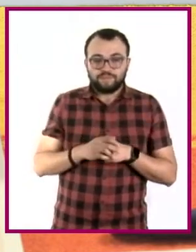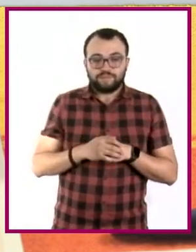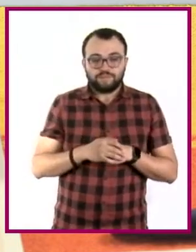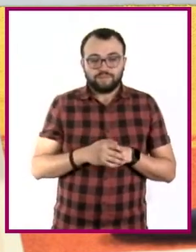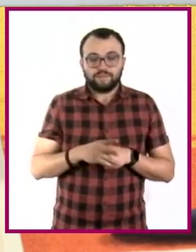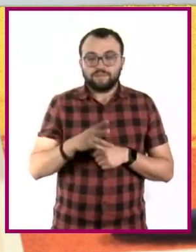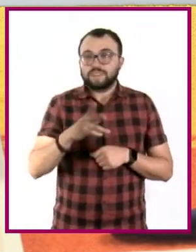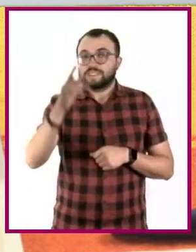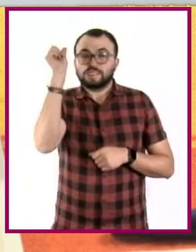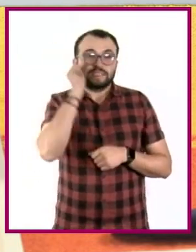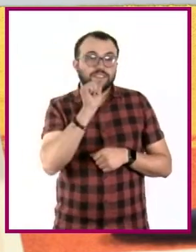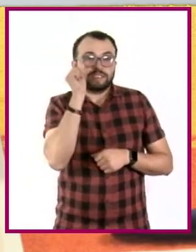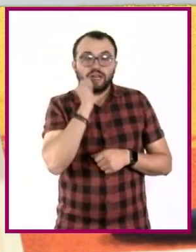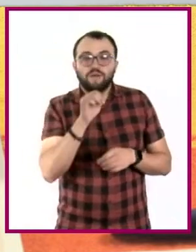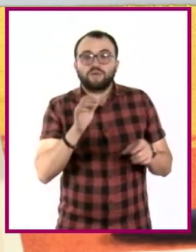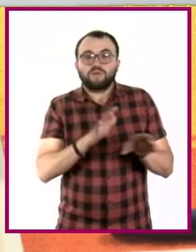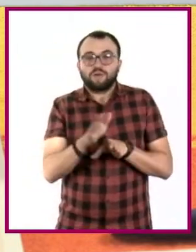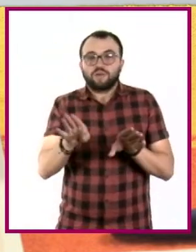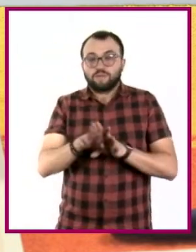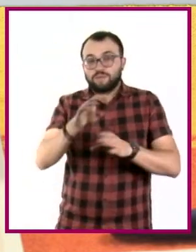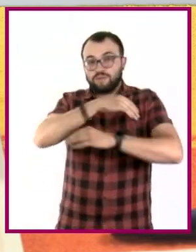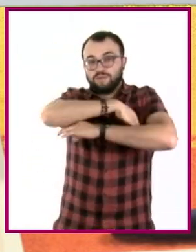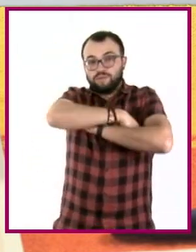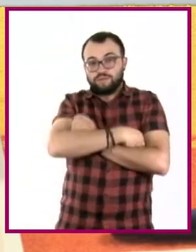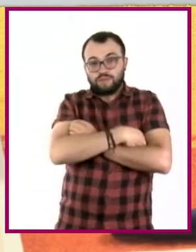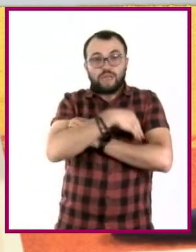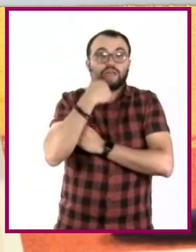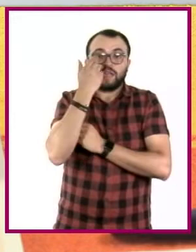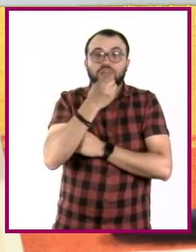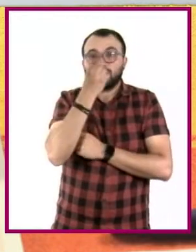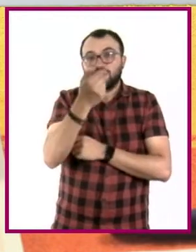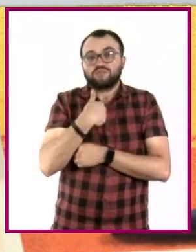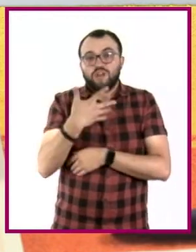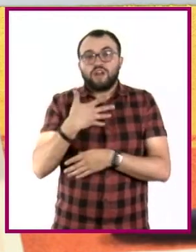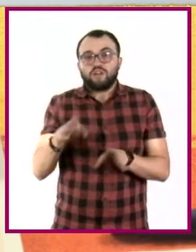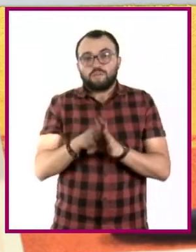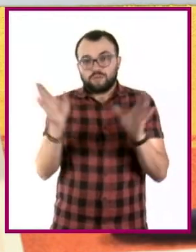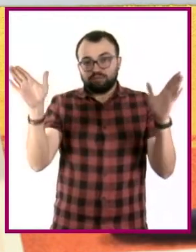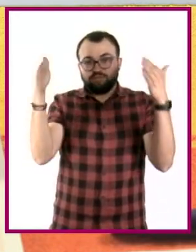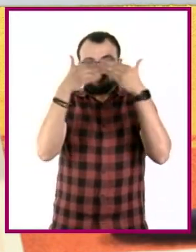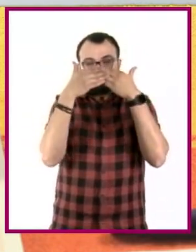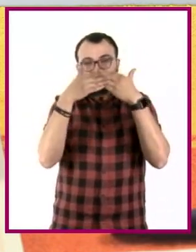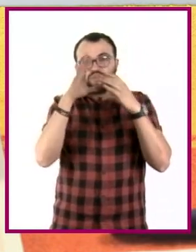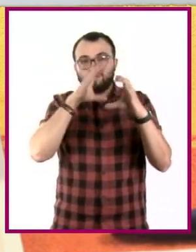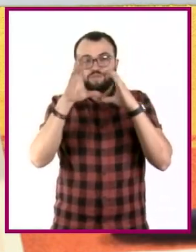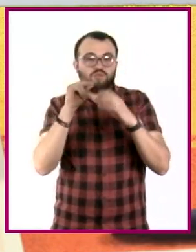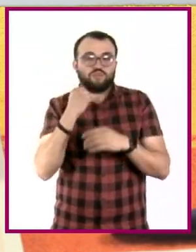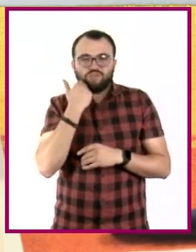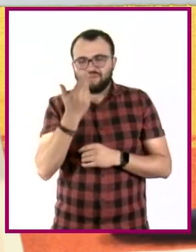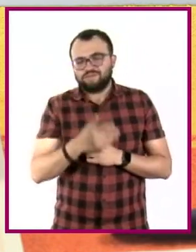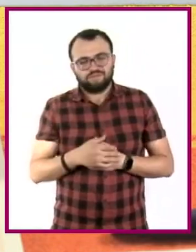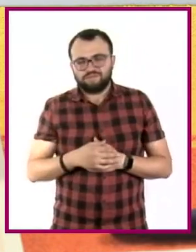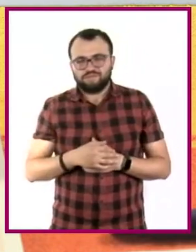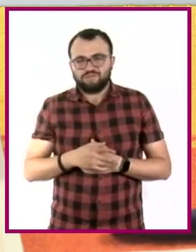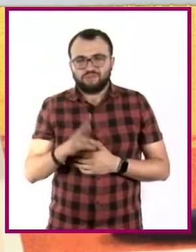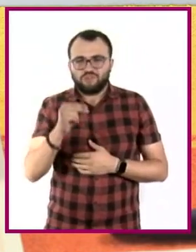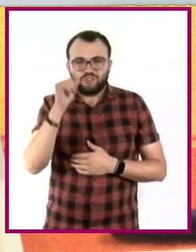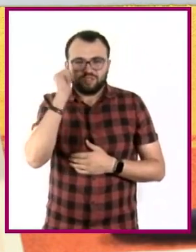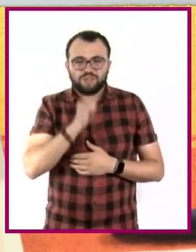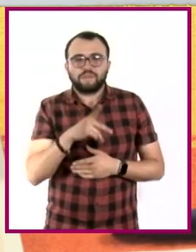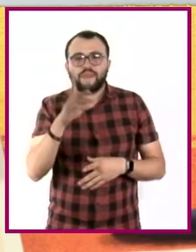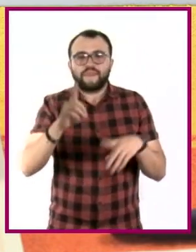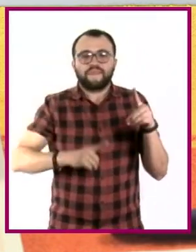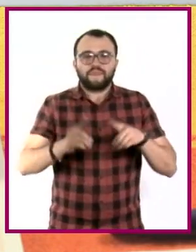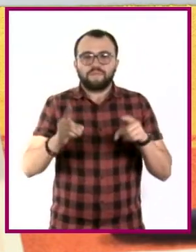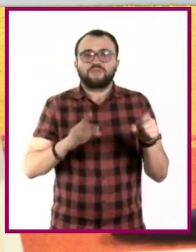No siempre un cruce de brazos significa que estamos cerrados a la comunicación, ¿sí? Va a depender,